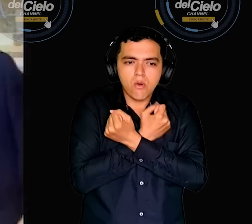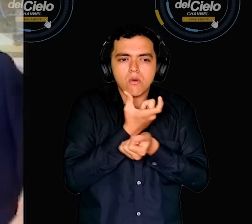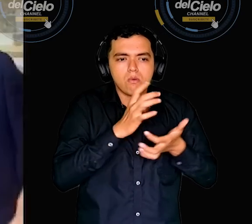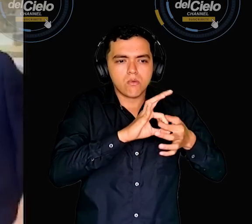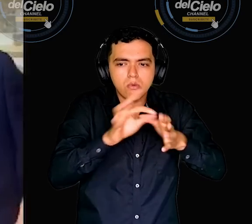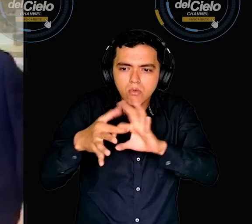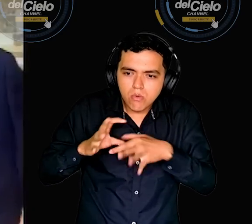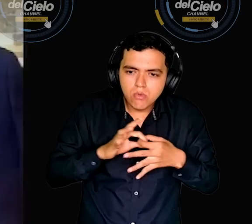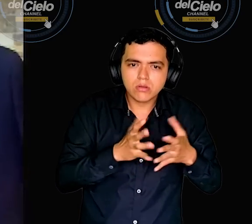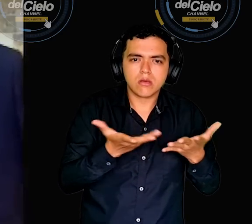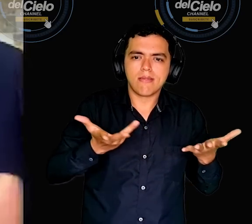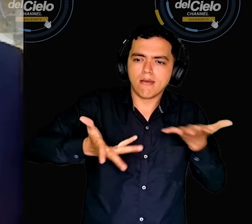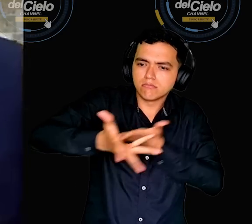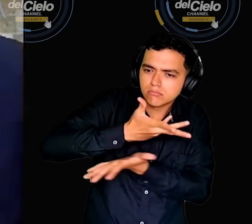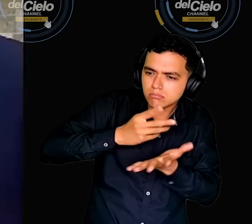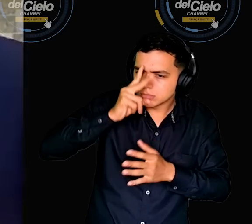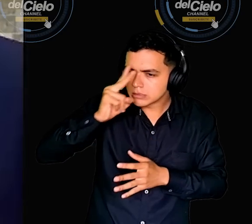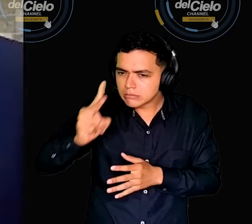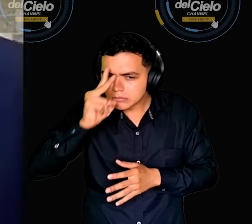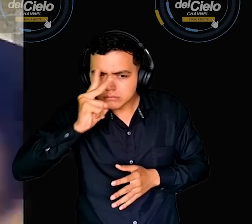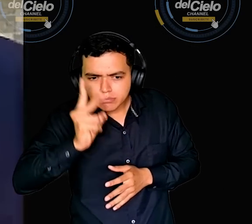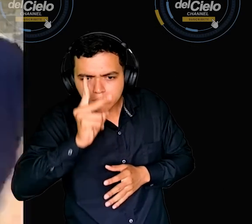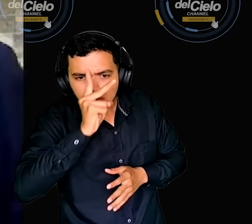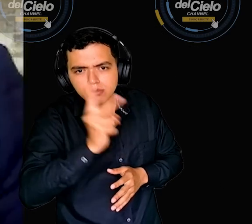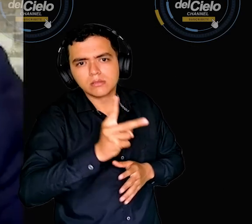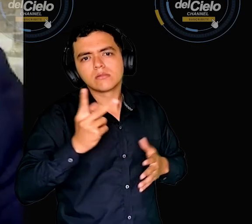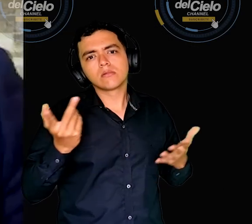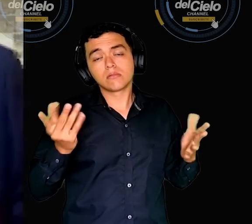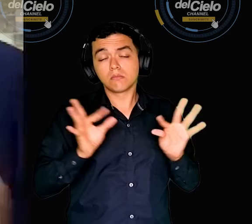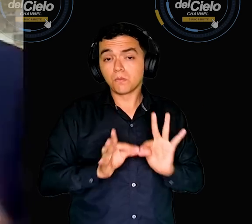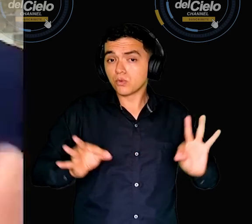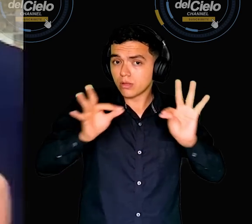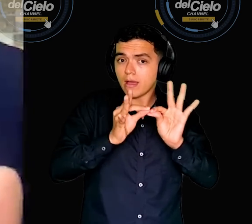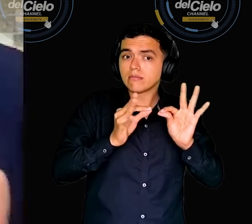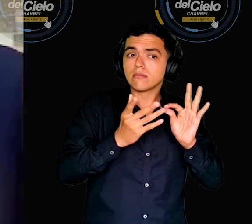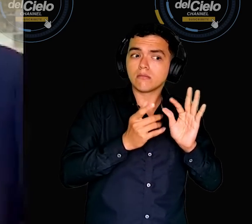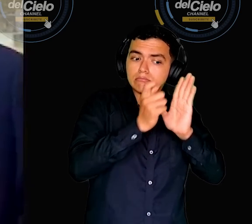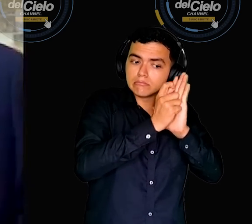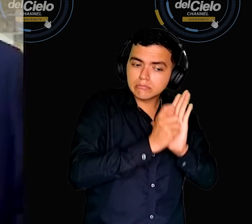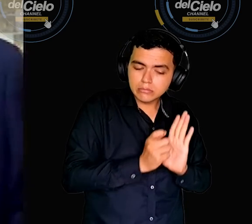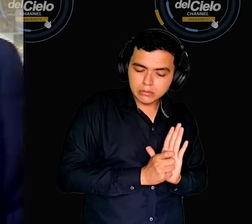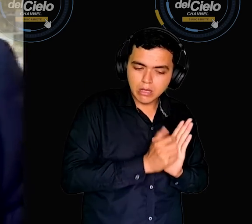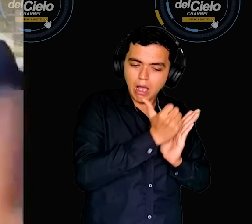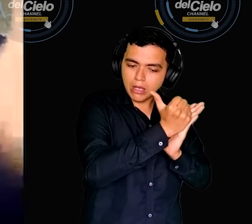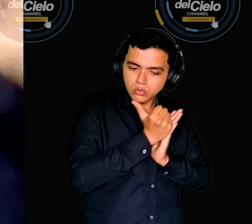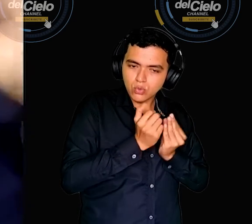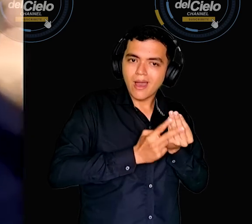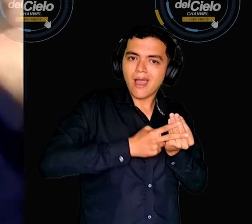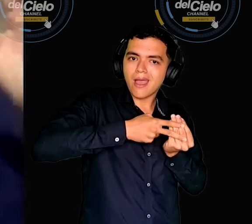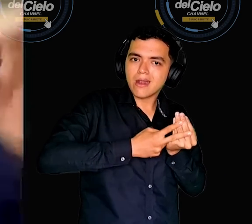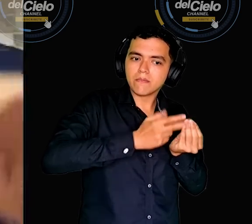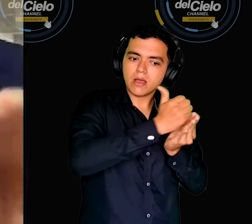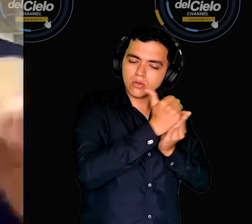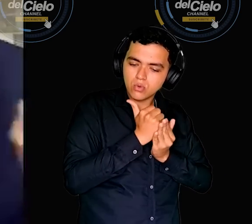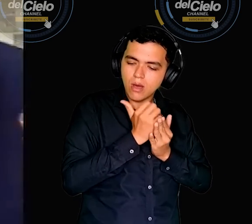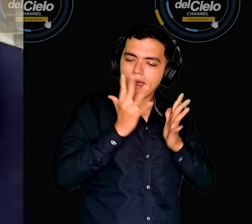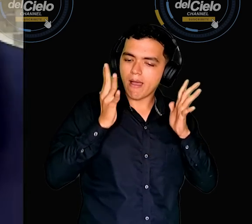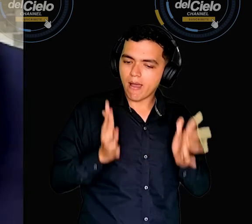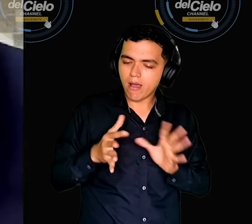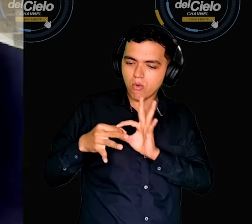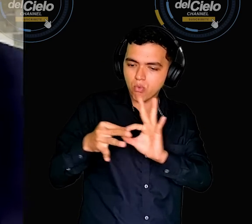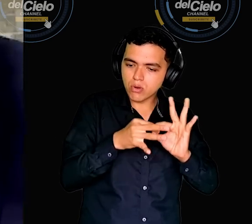ser responsable. Pero dentro de esa responsabilidad está precisamente el ser solidario. Esa